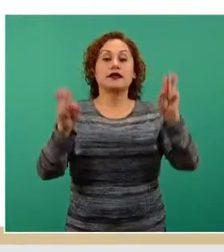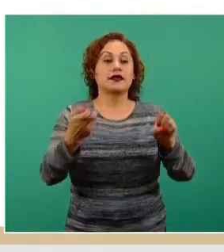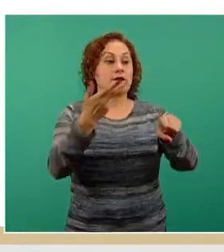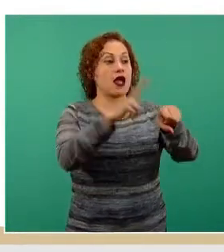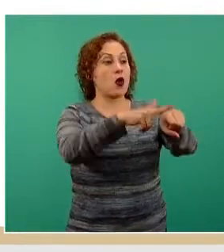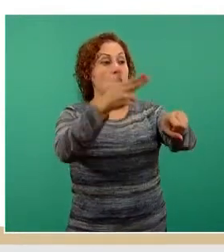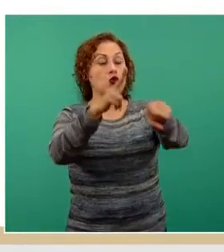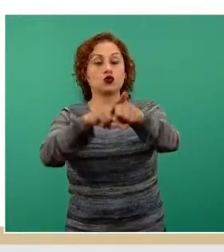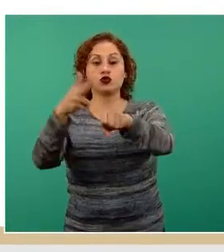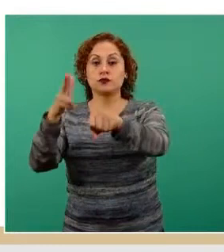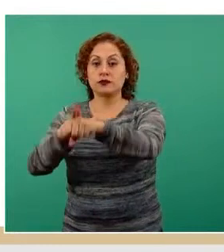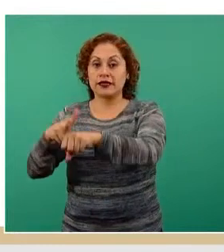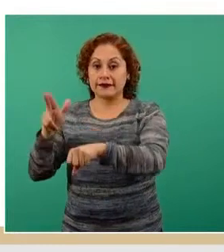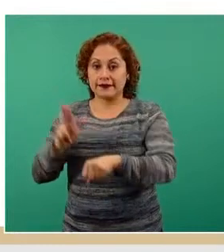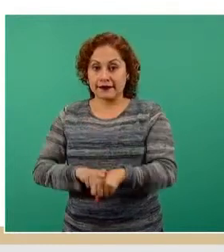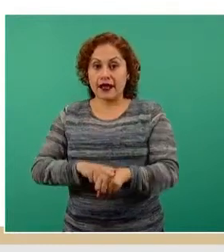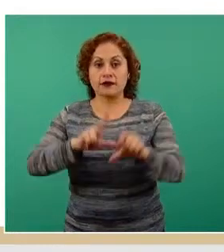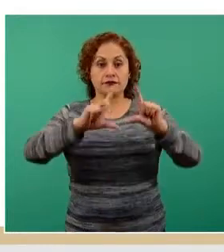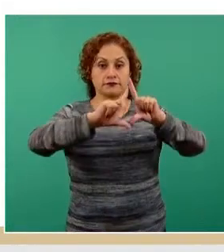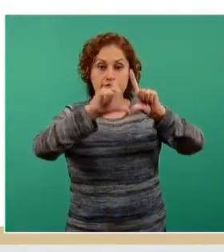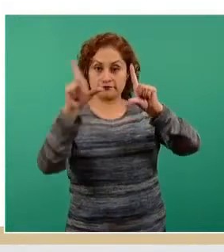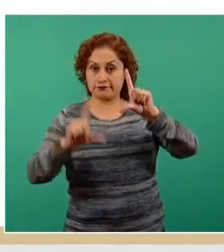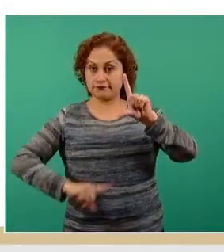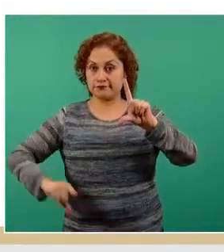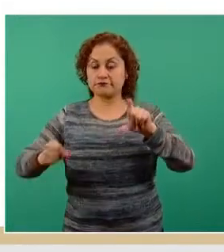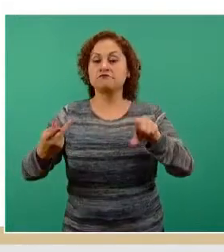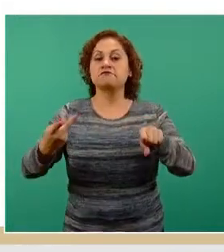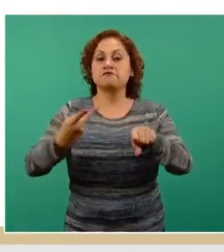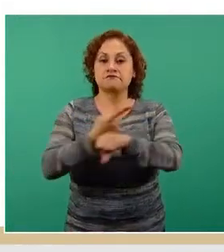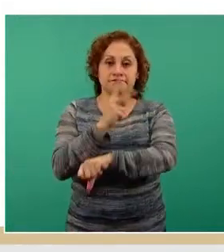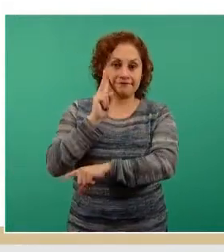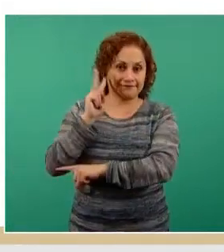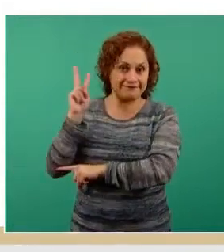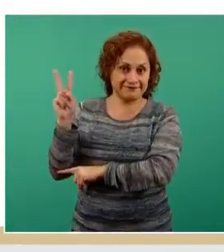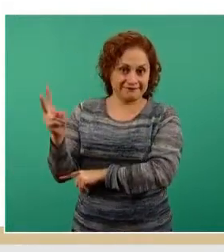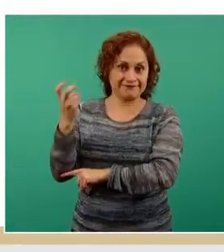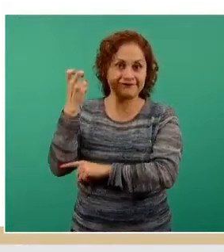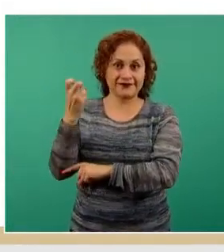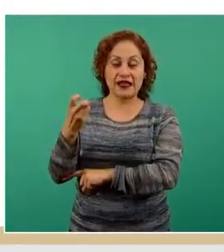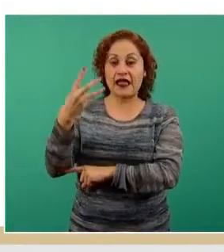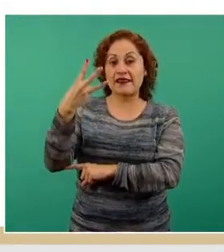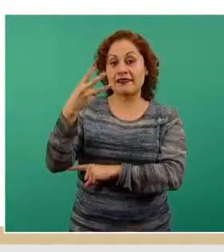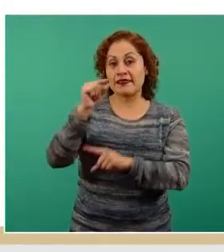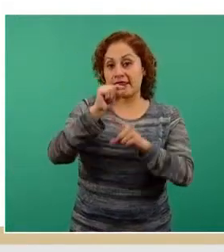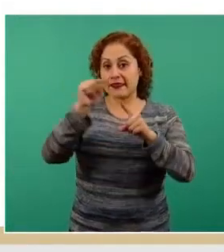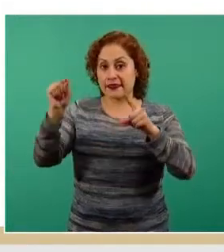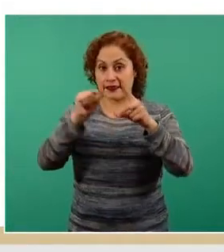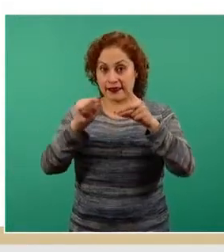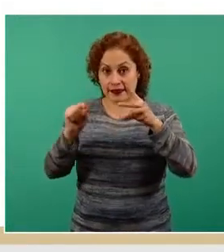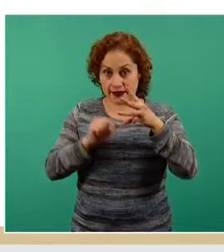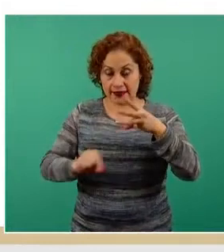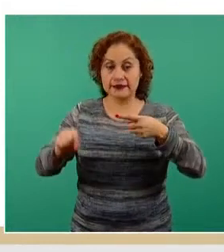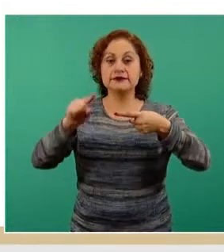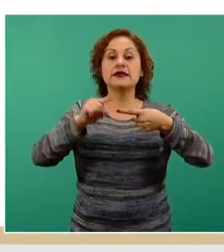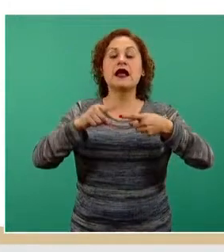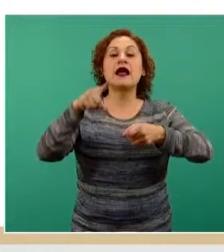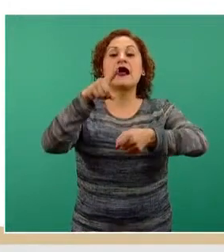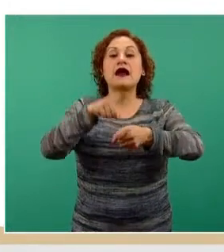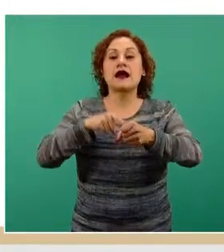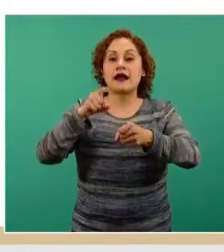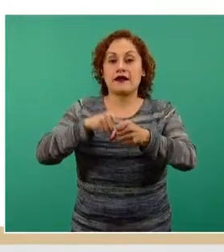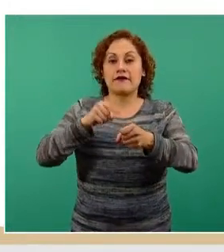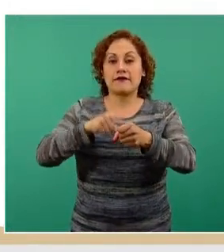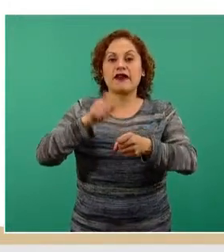hospitalización nacional. Y aquí ustedes pueden observar tres líneas. Una línea café, que son